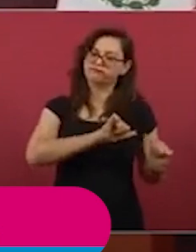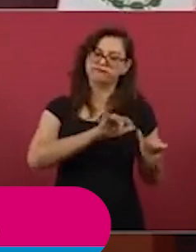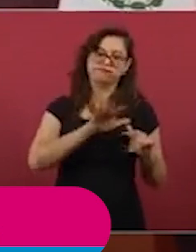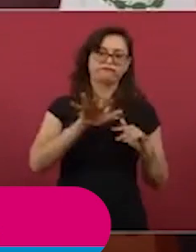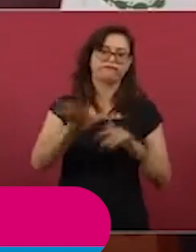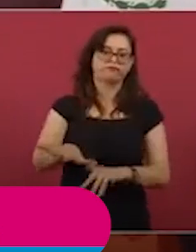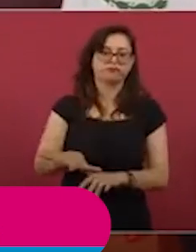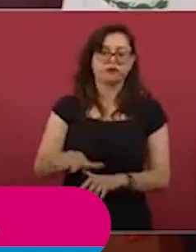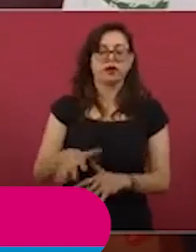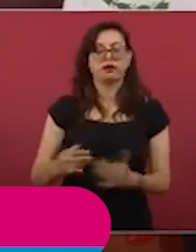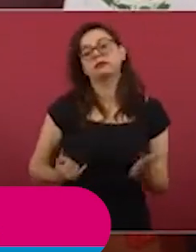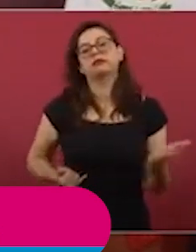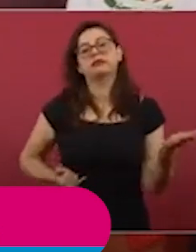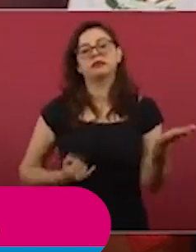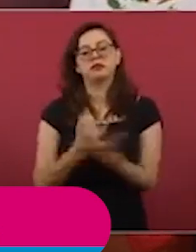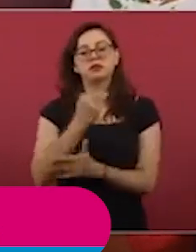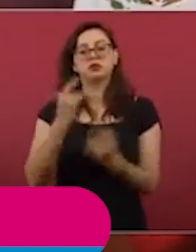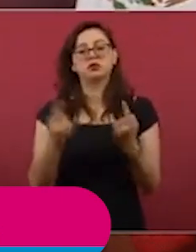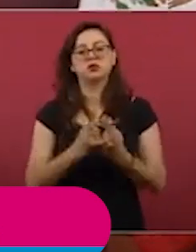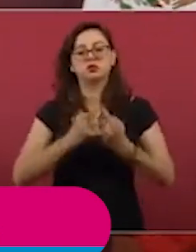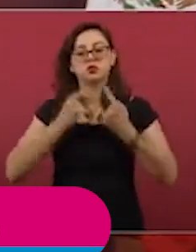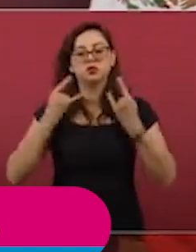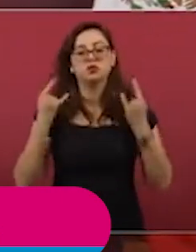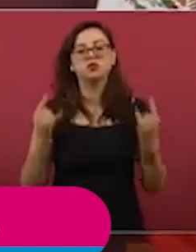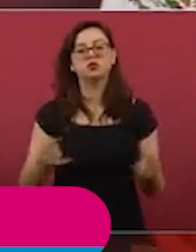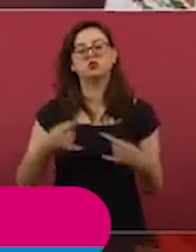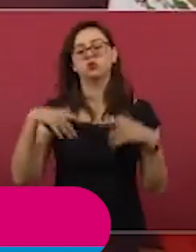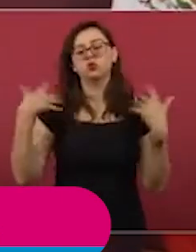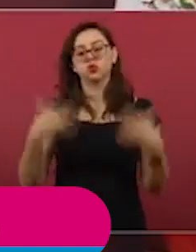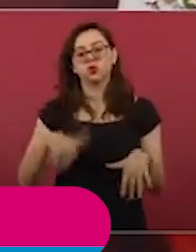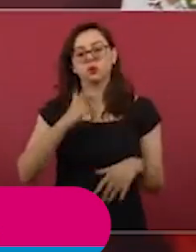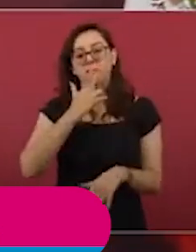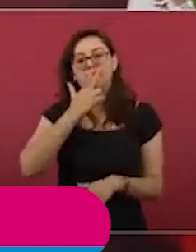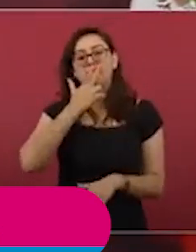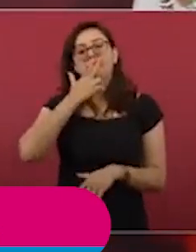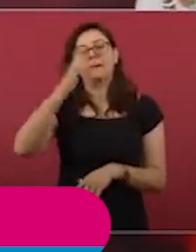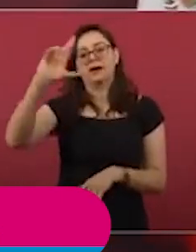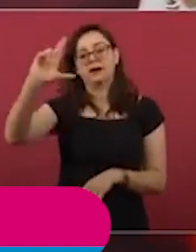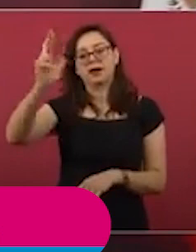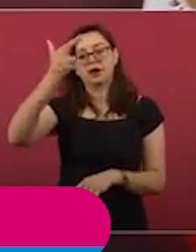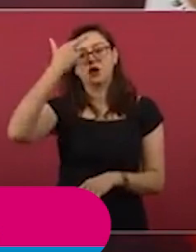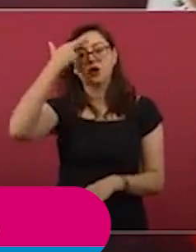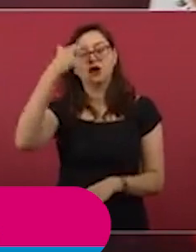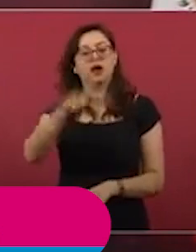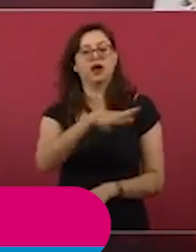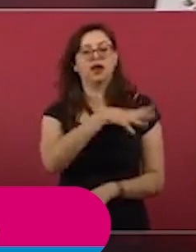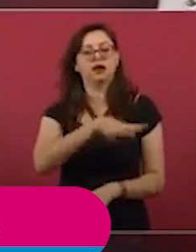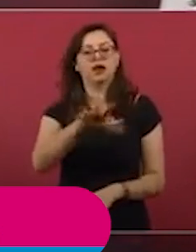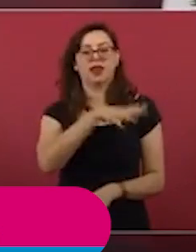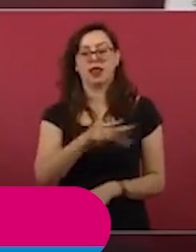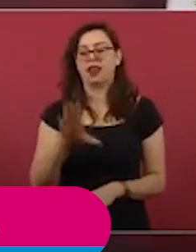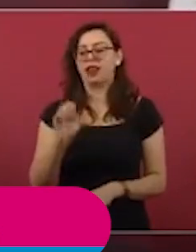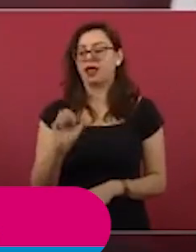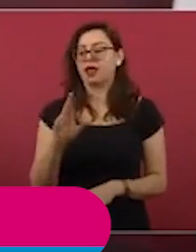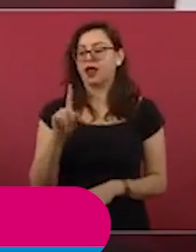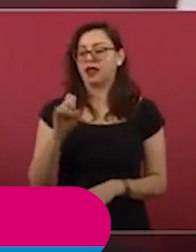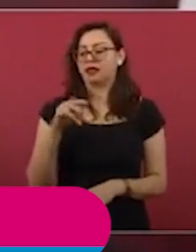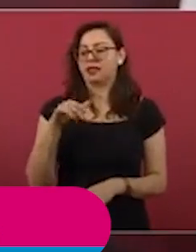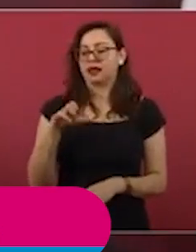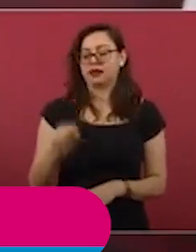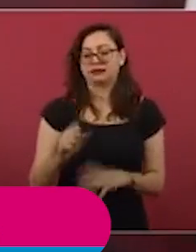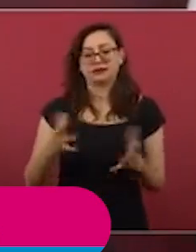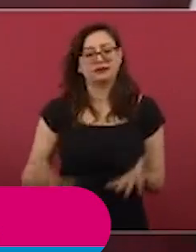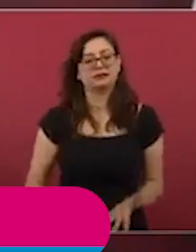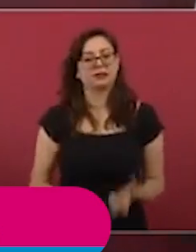histórica, patriótica, del general Lázaro Cárdenas, de expropiar el petróleo. Porque gracias a